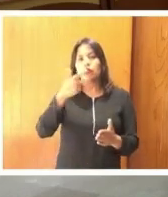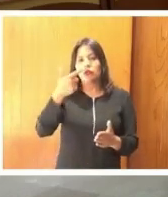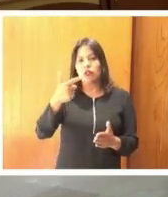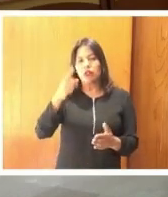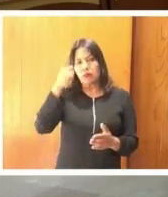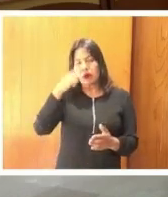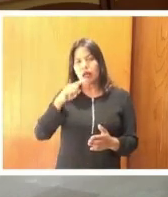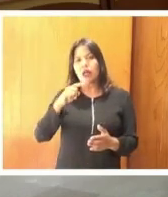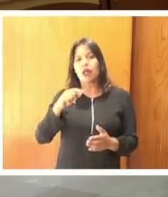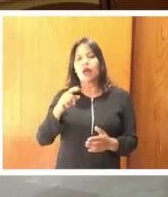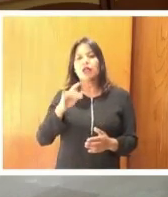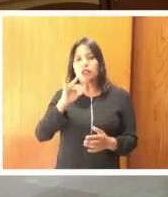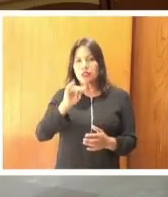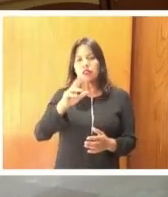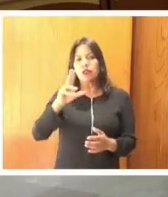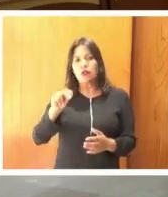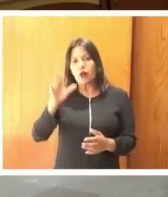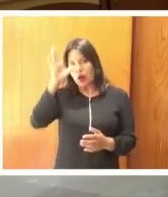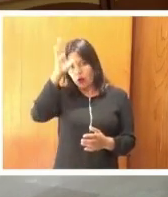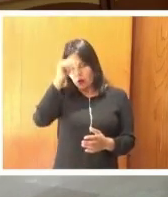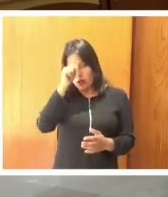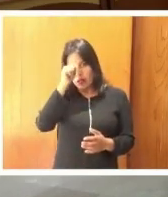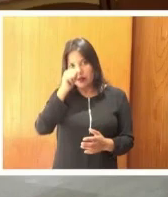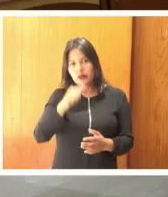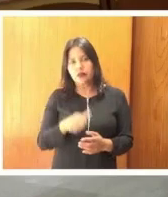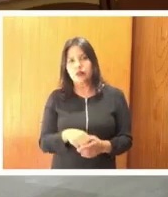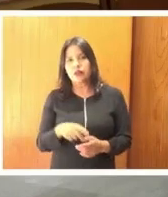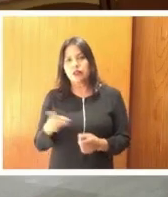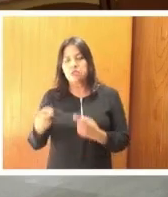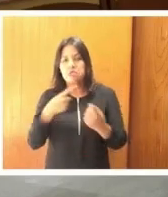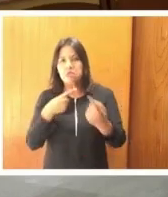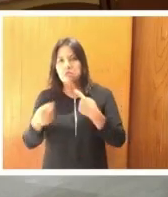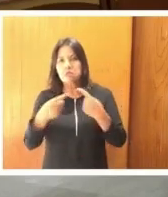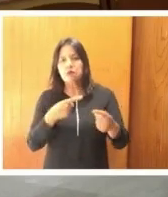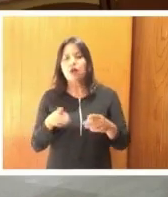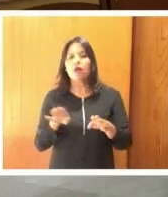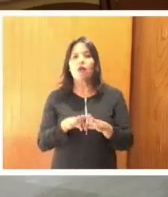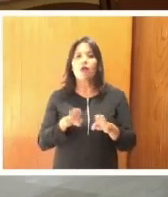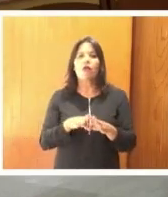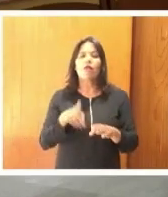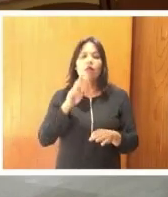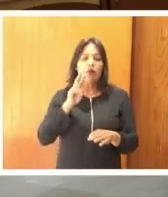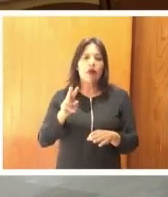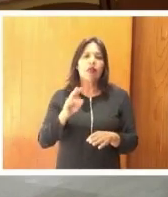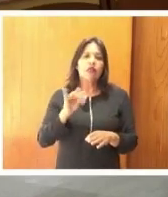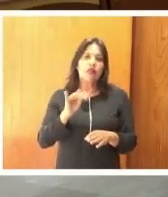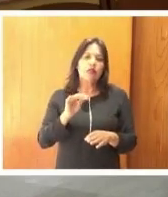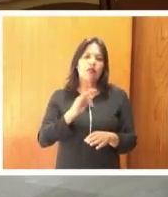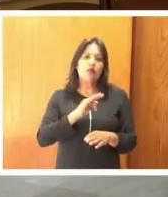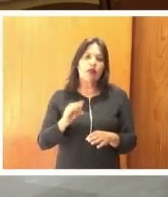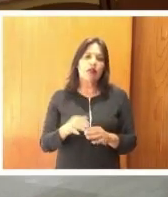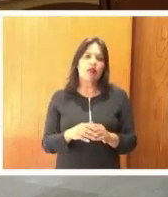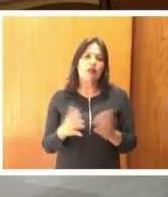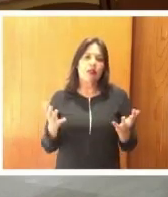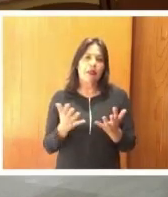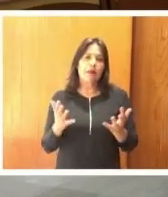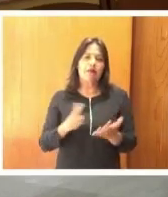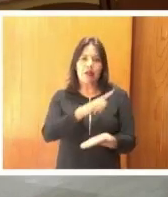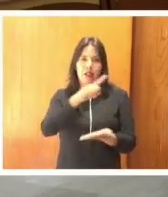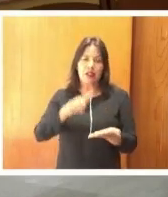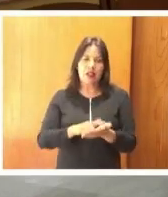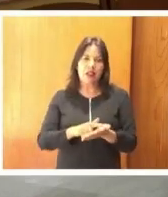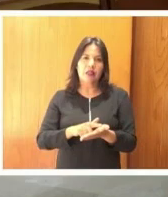los acuerdos que determinan e imponen diversas medidas de apremio de conformidad con las leyes en la